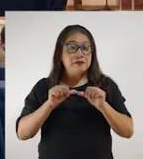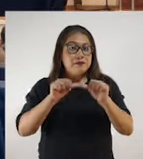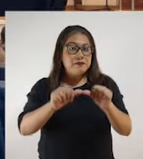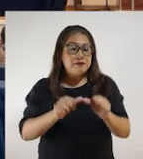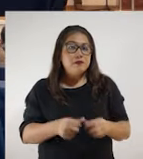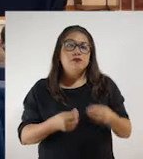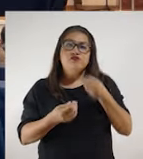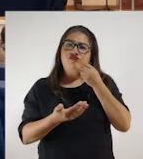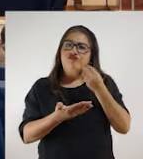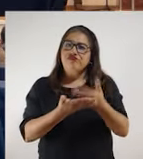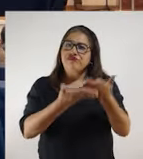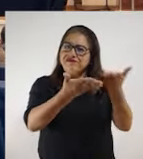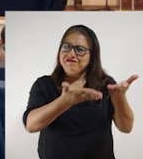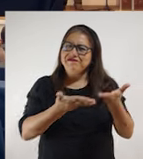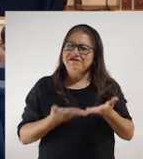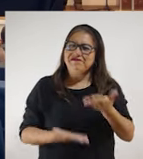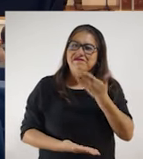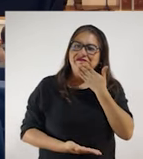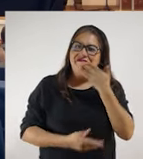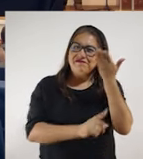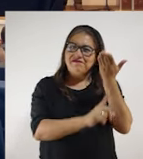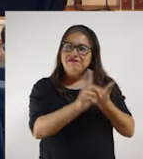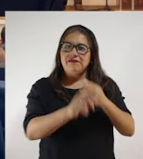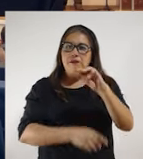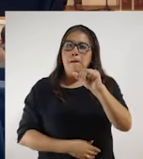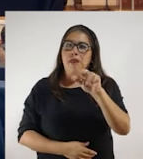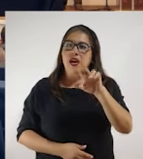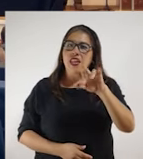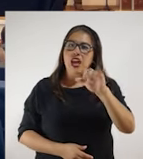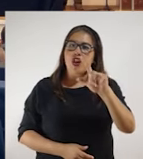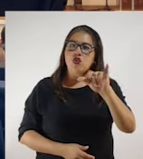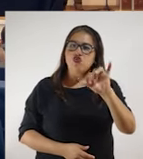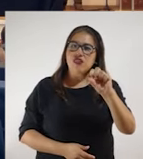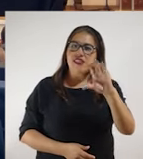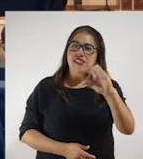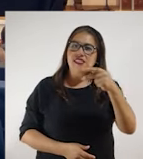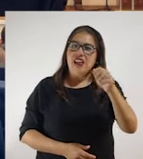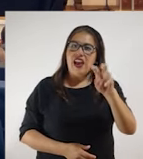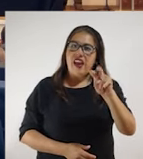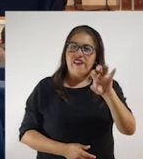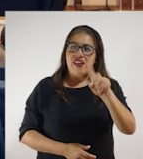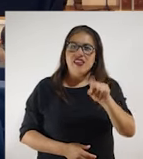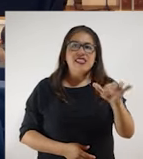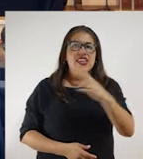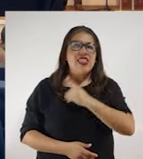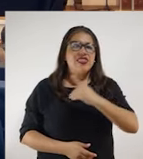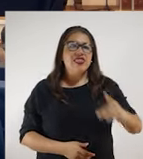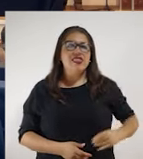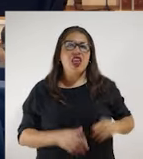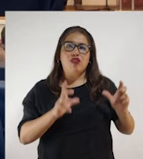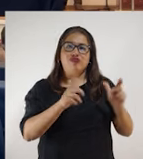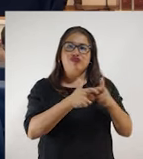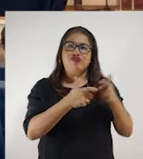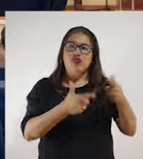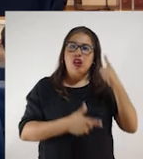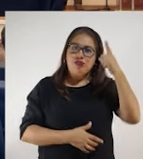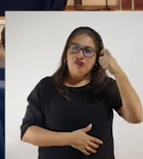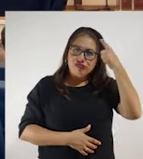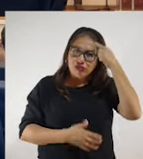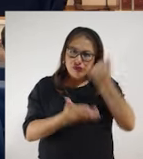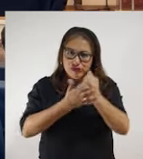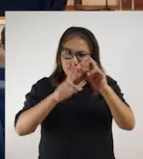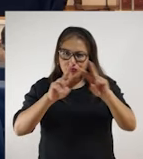A continuación le daremos una cordial bienvenida a la doctora María Luisa Chávez Canashiro, directora de la Dirección de